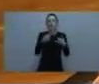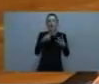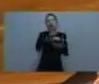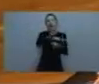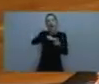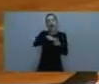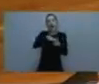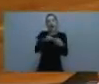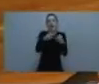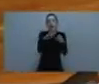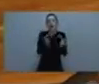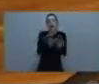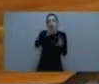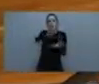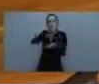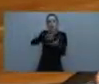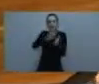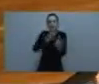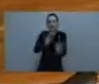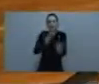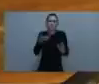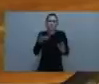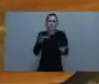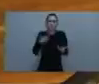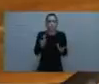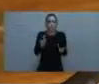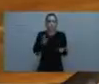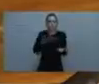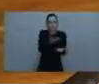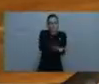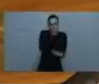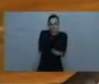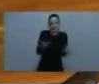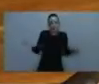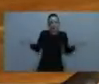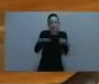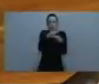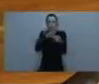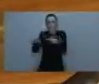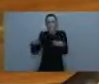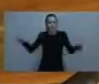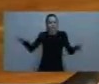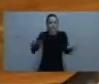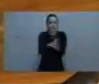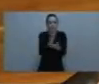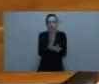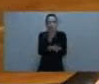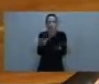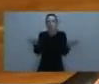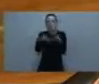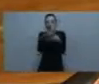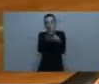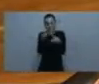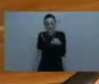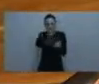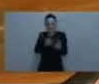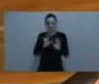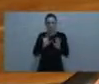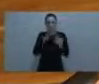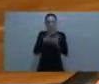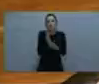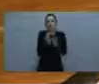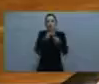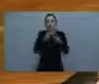Eso apelo, por supuesto, a todos ustedes, incluso al Partido Popular, pese a su política de tierra quemada, la que